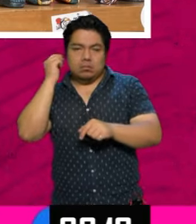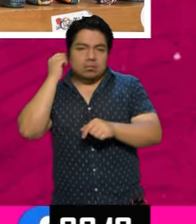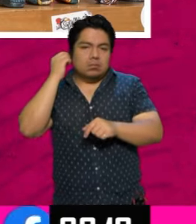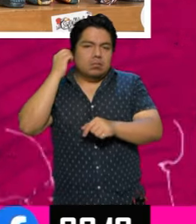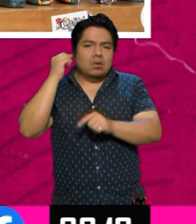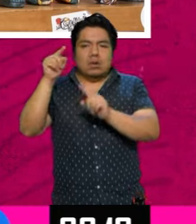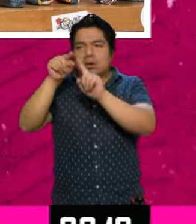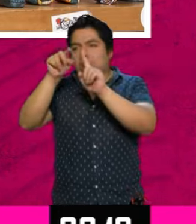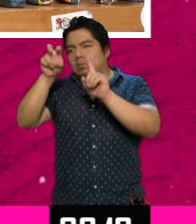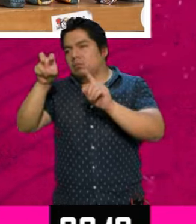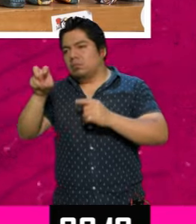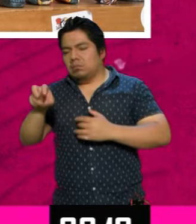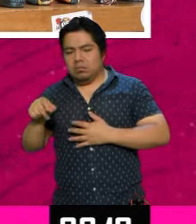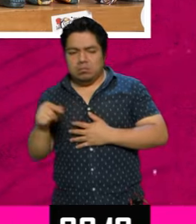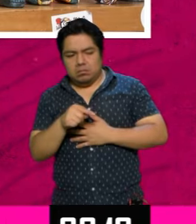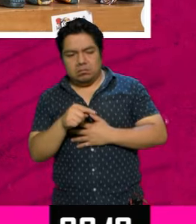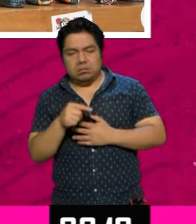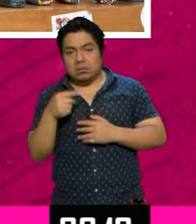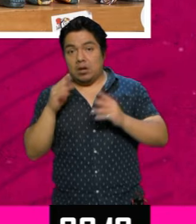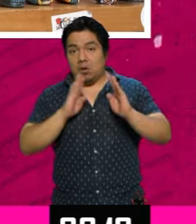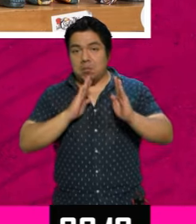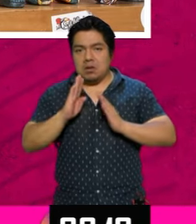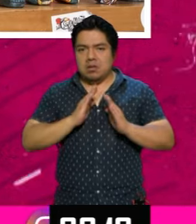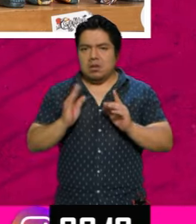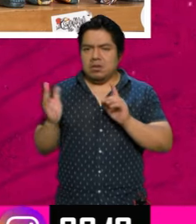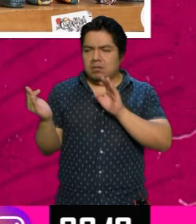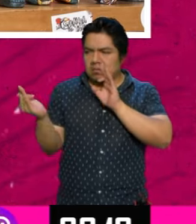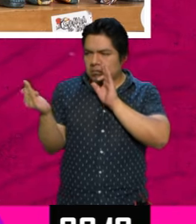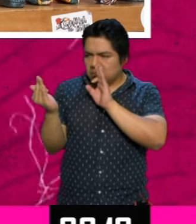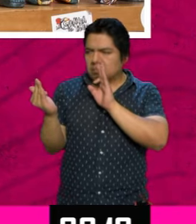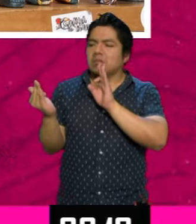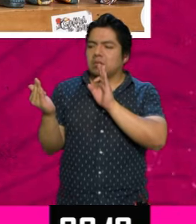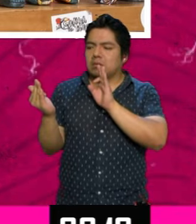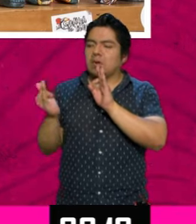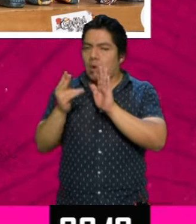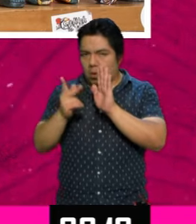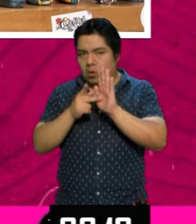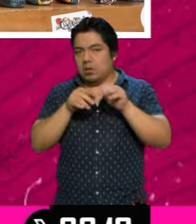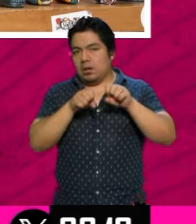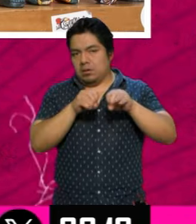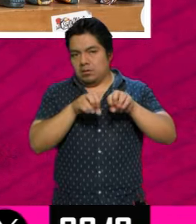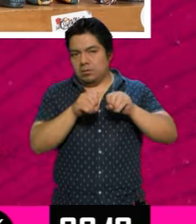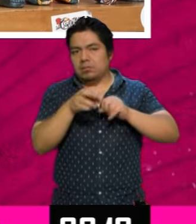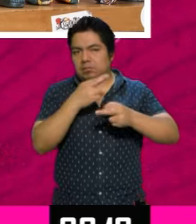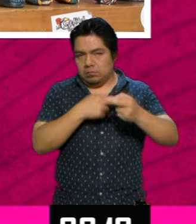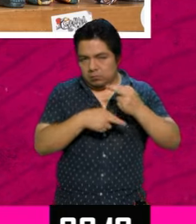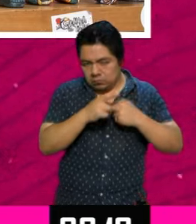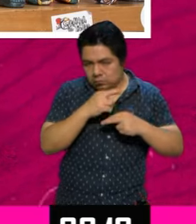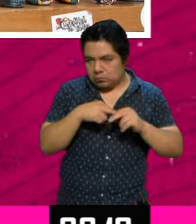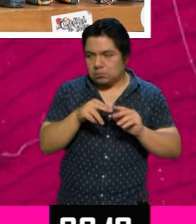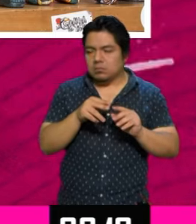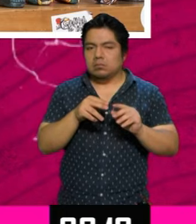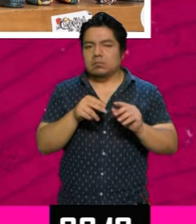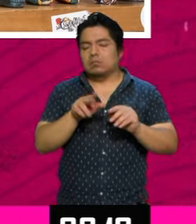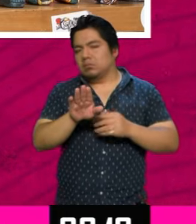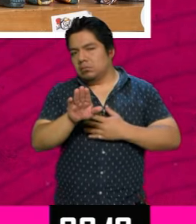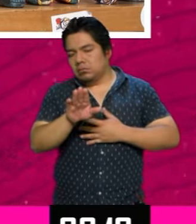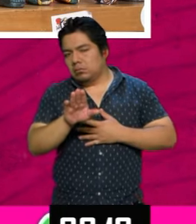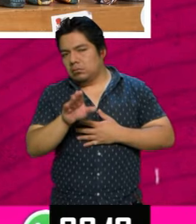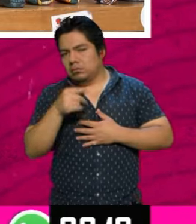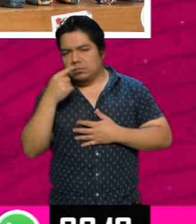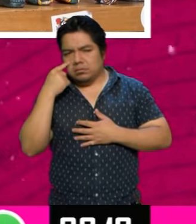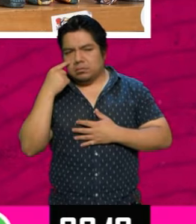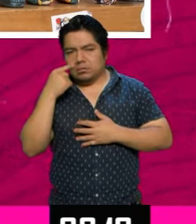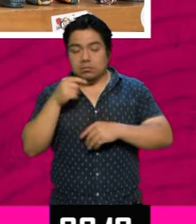bajó a enfrentar a los militares, luego volvió a entrar a sus oficinas. Pero